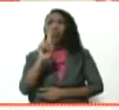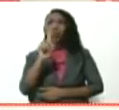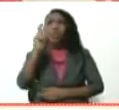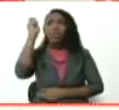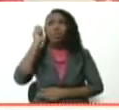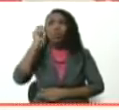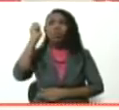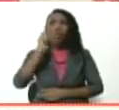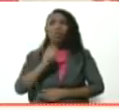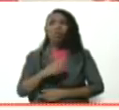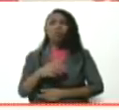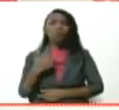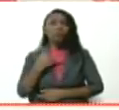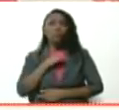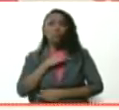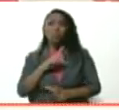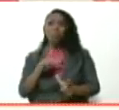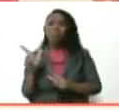diputados.